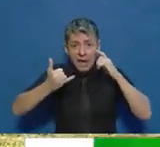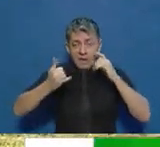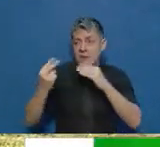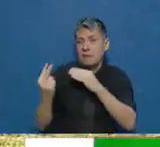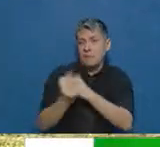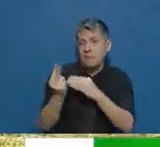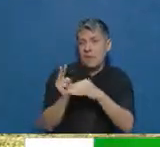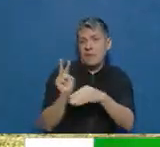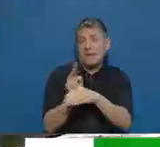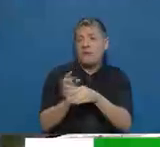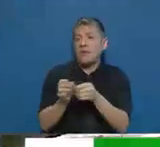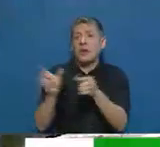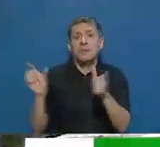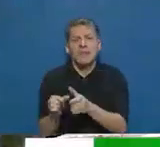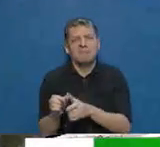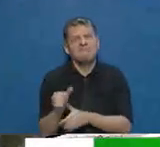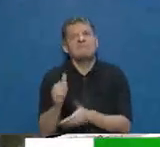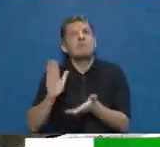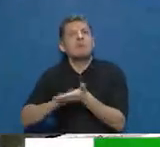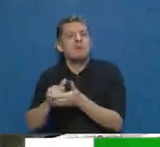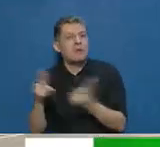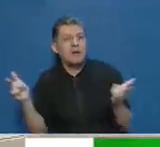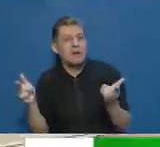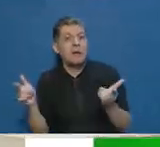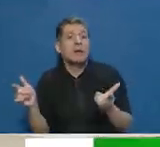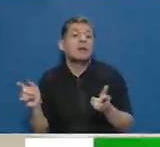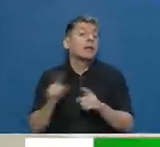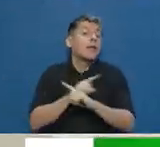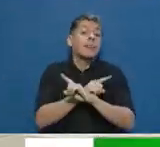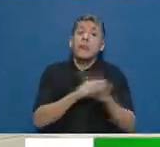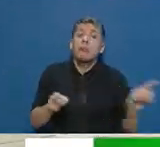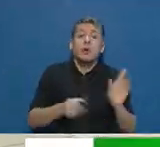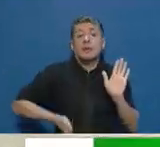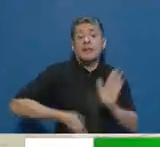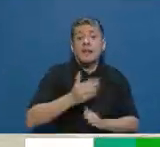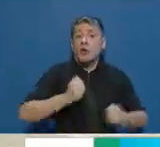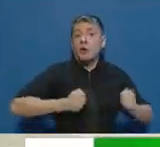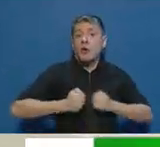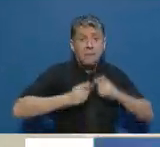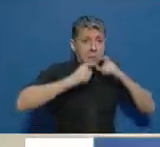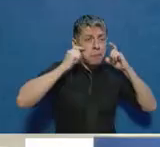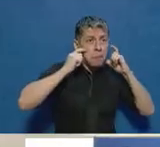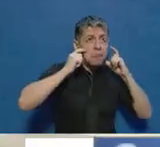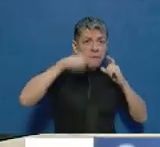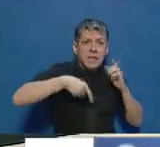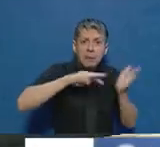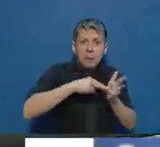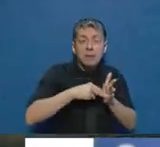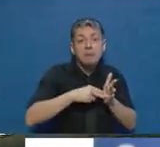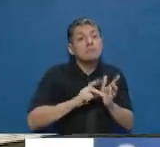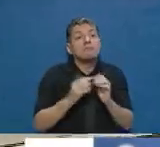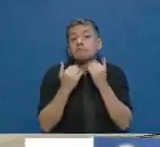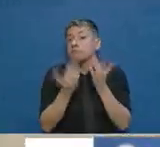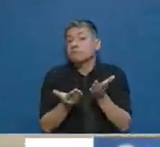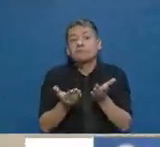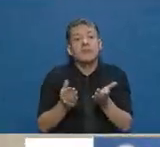estudios científicos que digan que correr con tapaboca o hacer actividad física con tapaboca te va a generar genere daño, problema. Porque esto es una situación nueva. Yo creo que van tomando medidas a